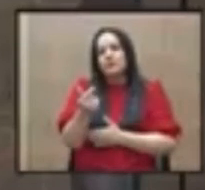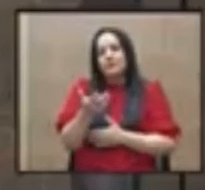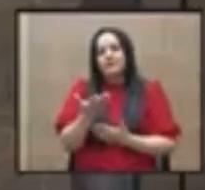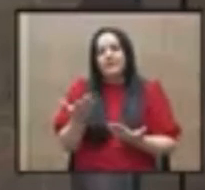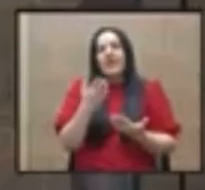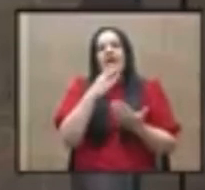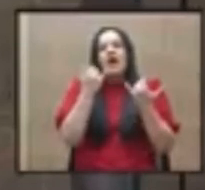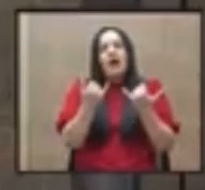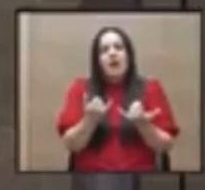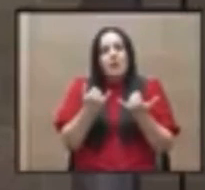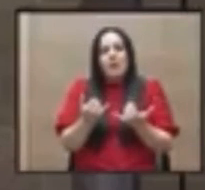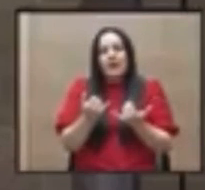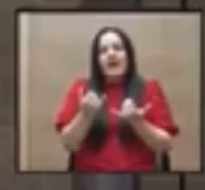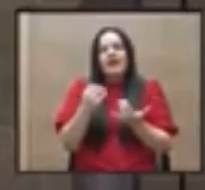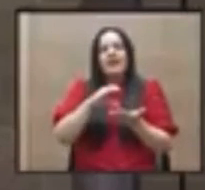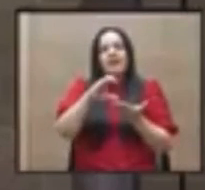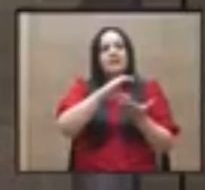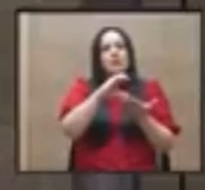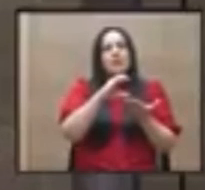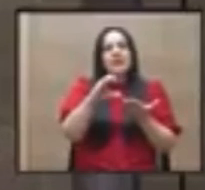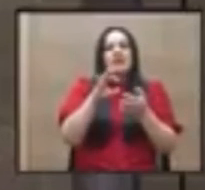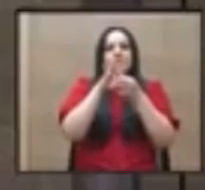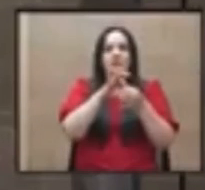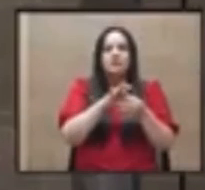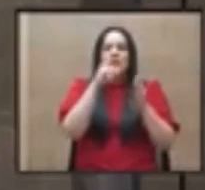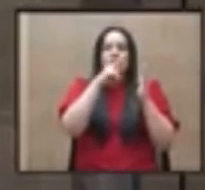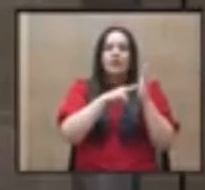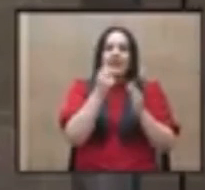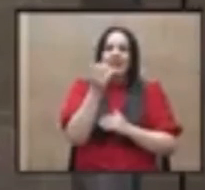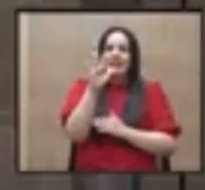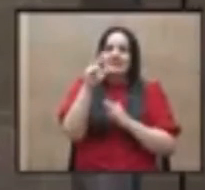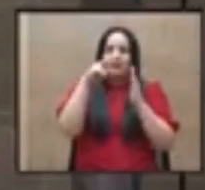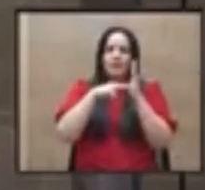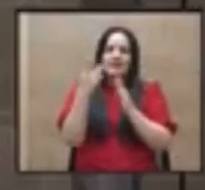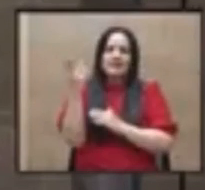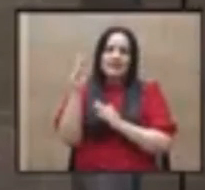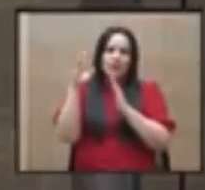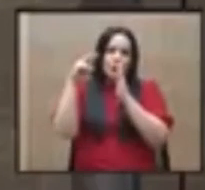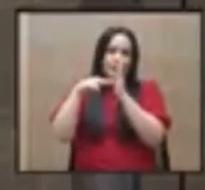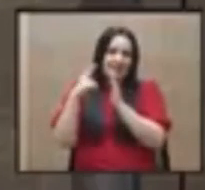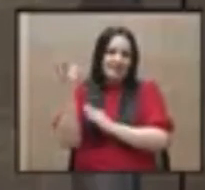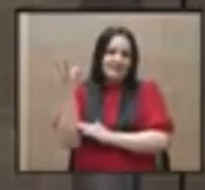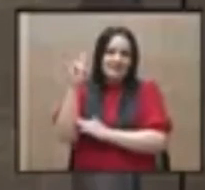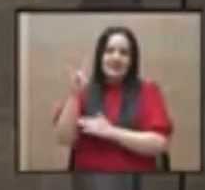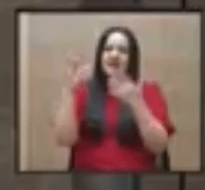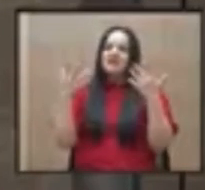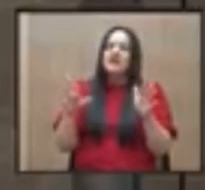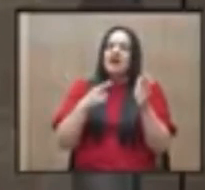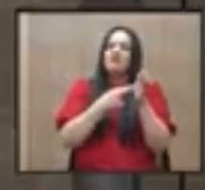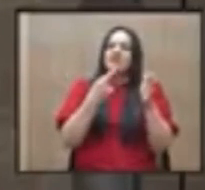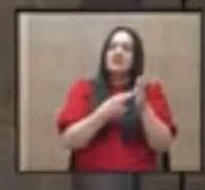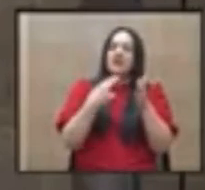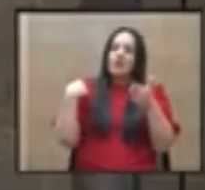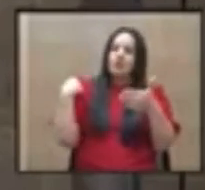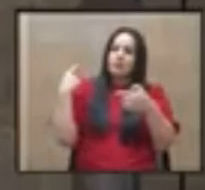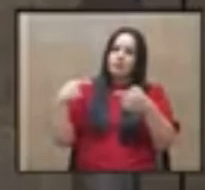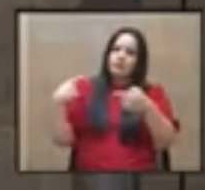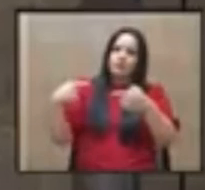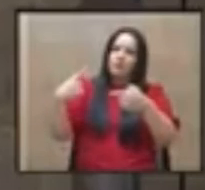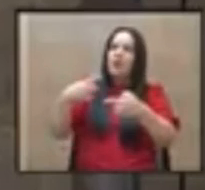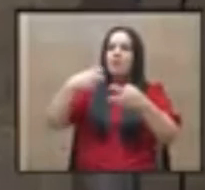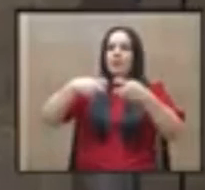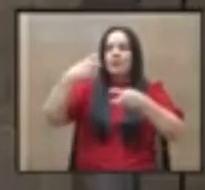liquidaciones correspondientes del 2015, 2016 y 2017 se habían reiterado los problemas que se han presentado en el Ministerio